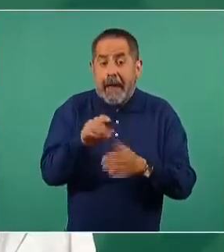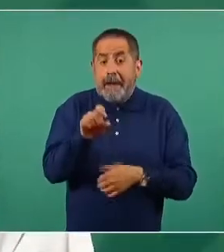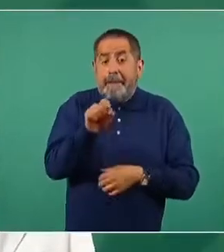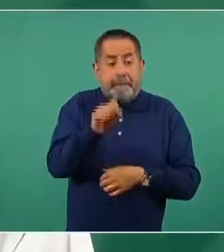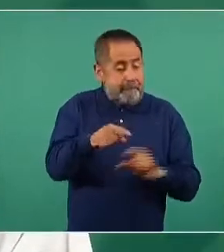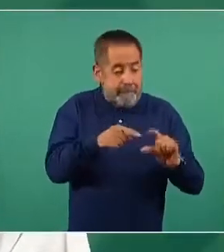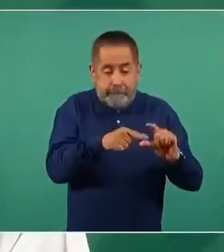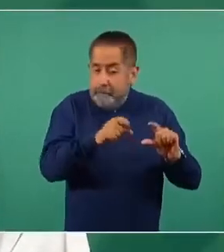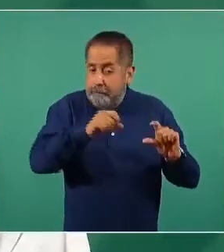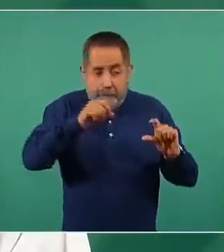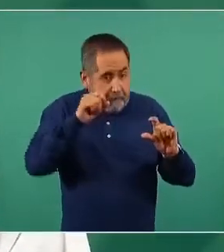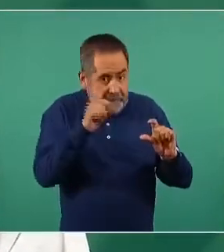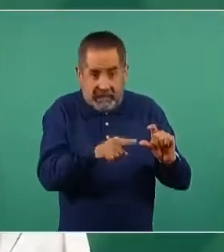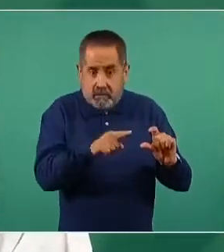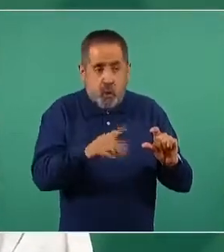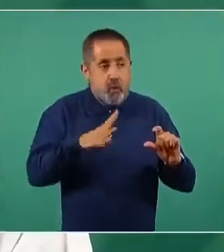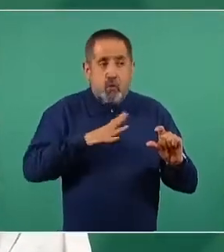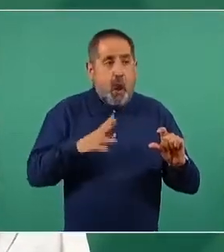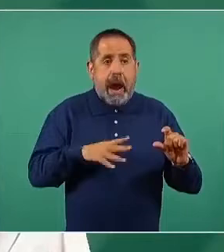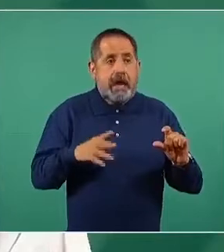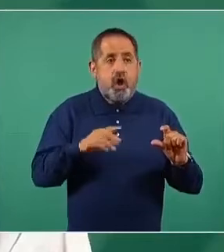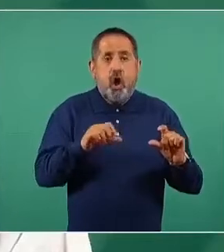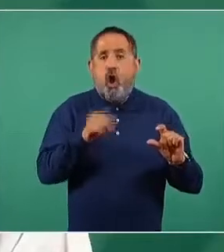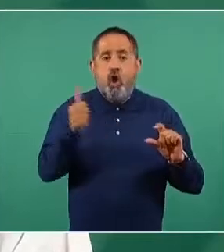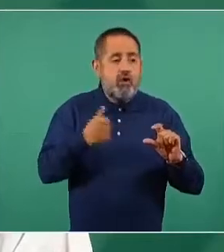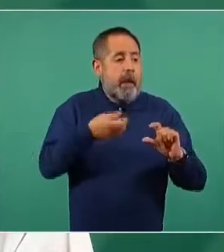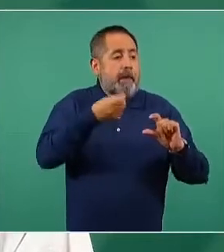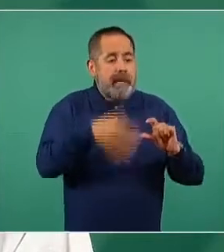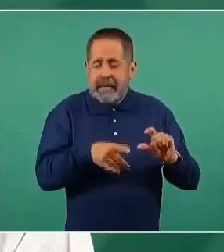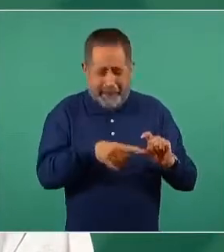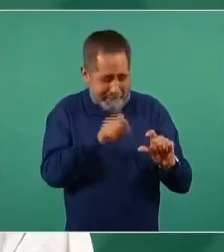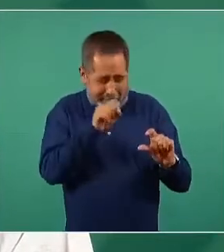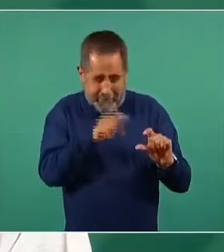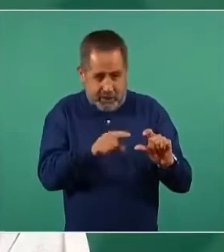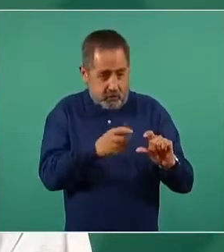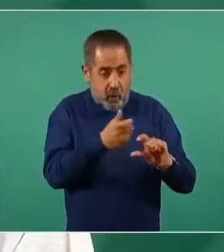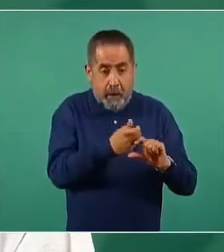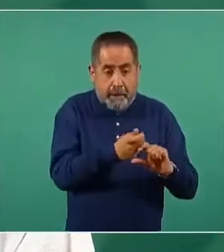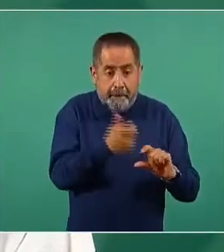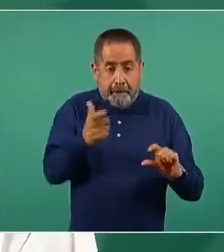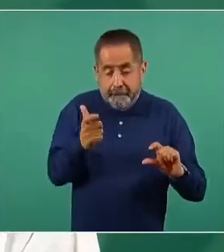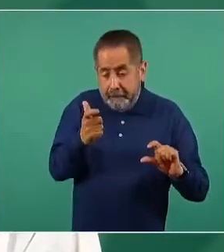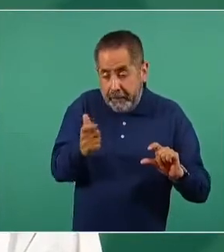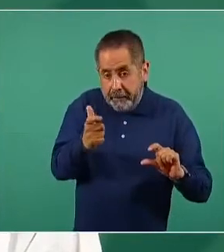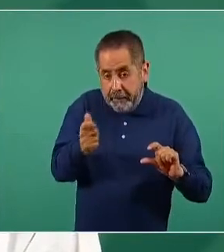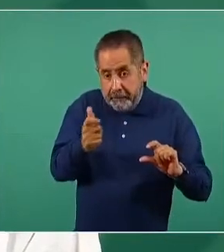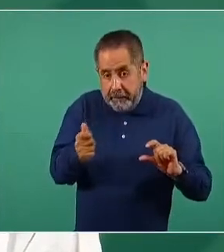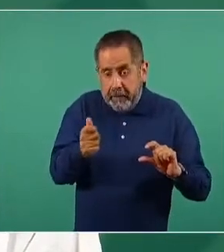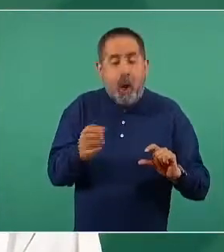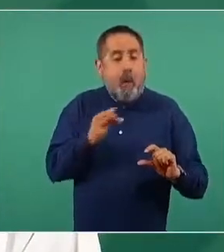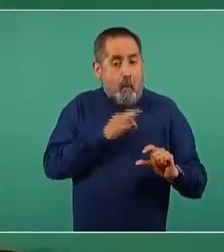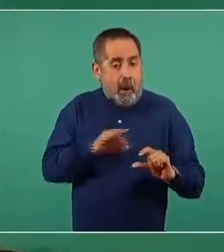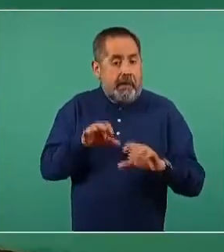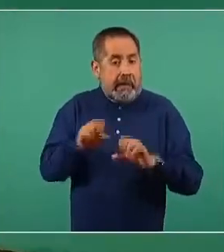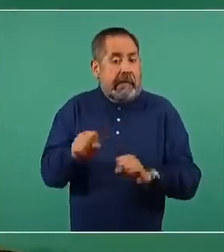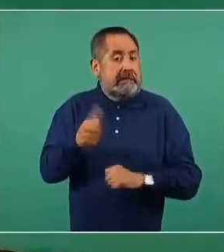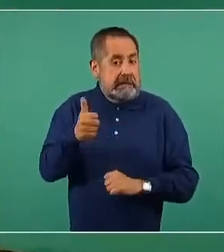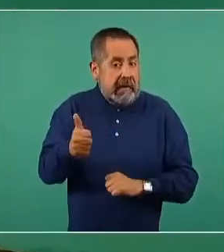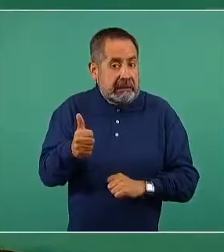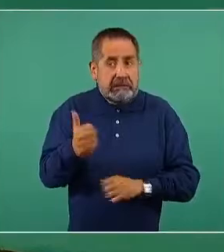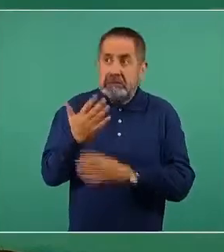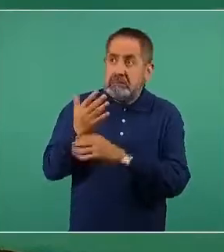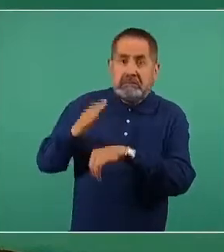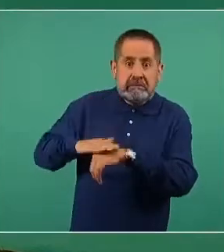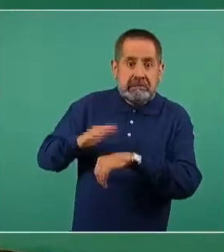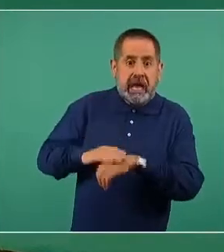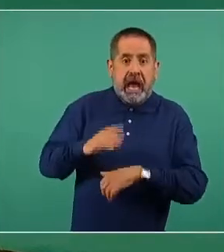misma concentración de sustancia activa y el mismo volumen. Entonces, lo